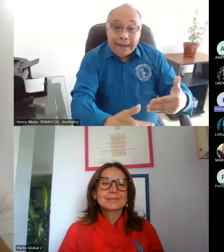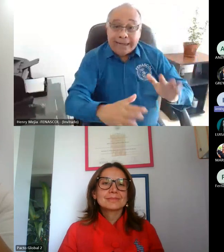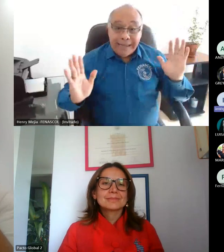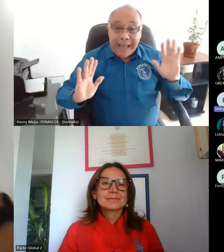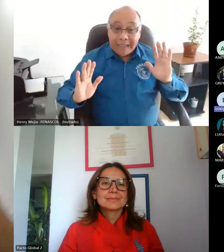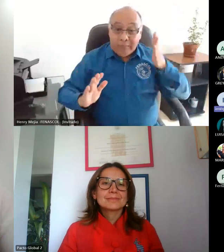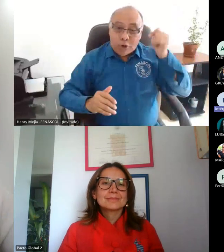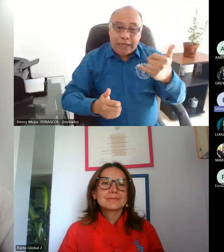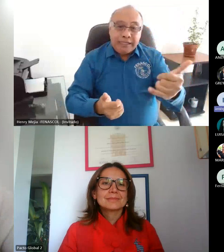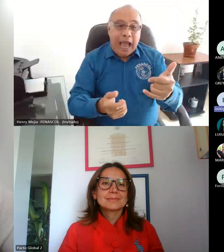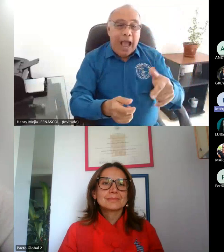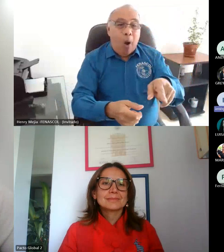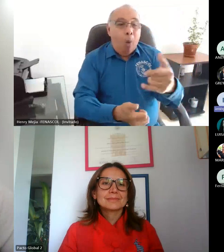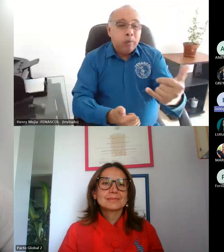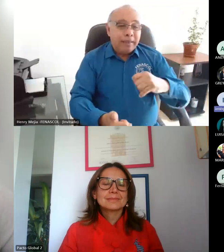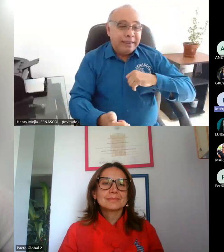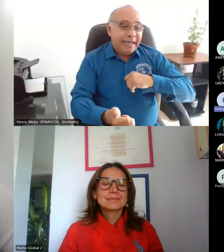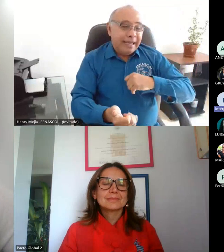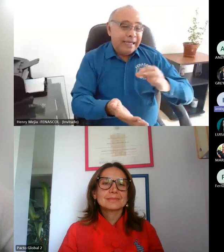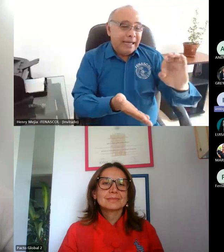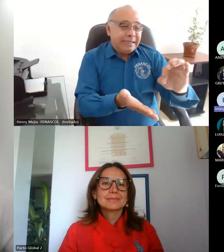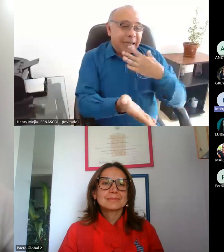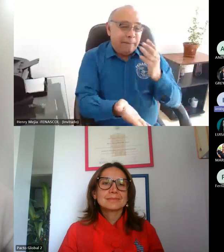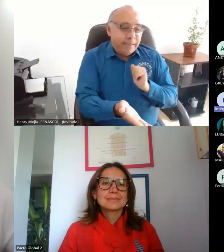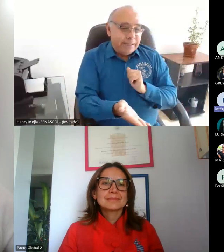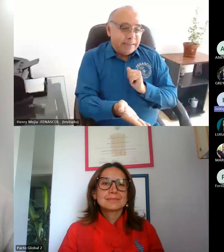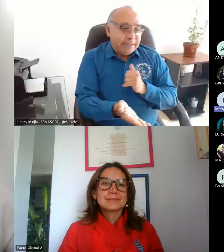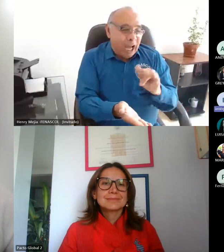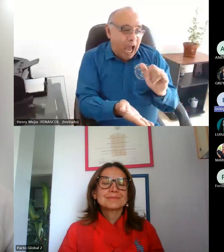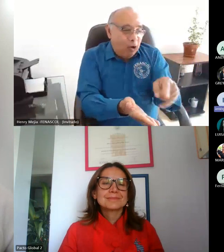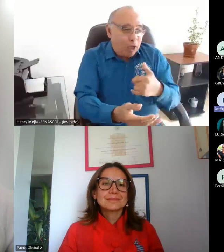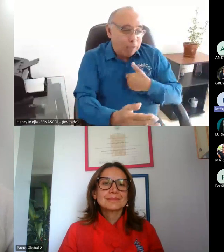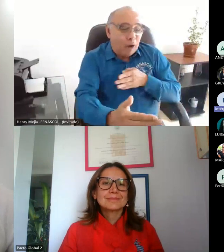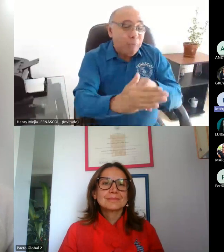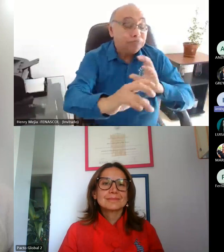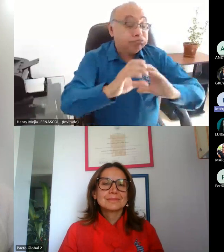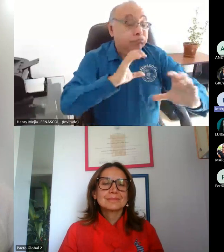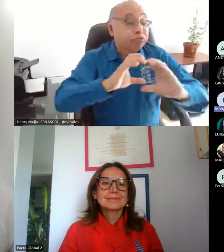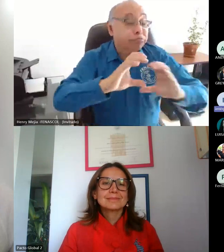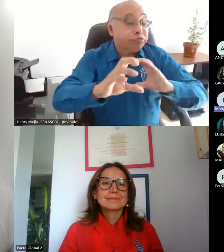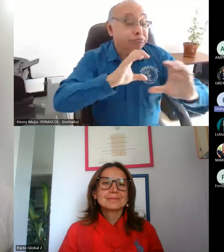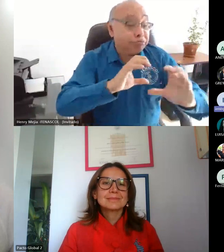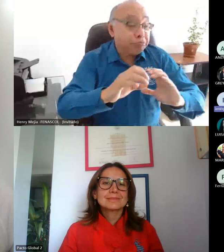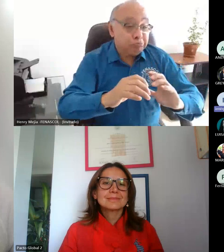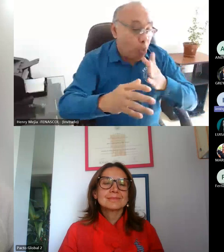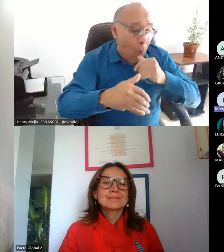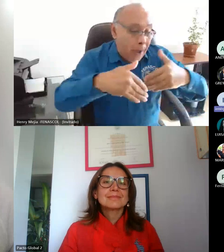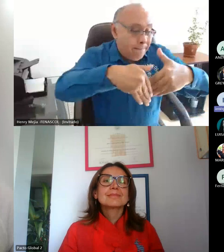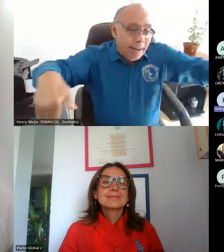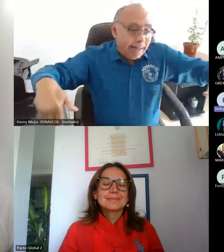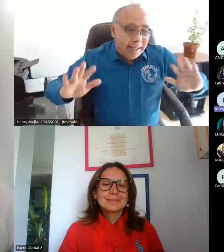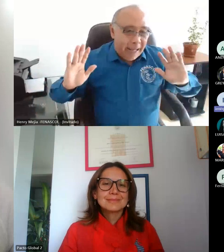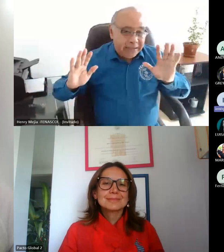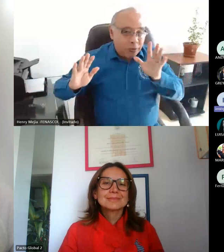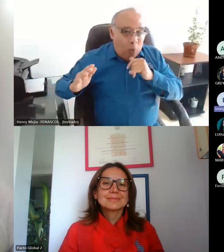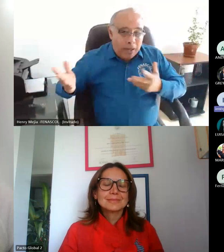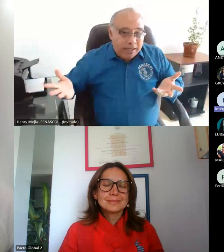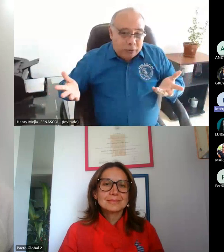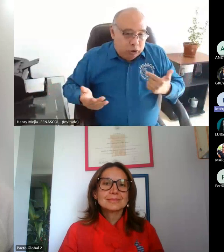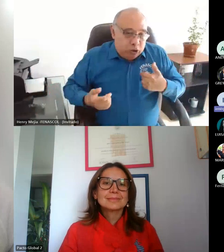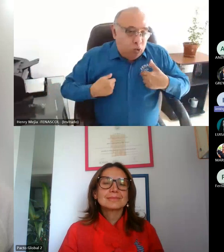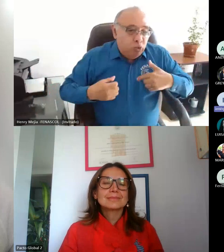comprarme un teléfono celular pues allí no hay barreras allí no hay discapacidad porque por ejemplo allí cuentan con la plataforma a servir